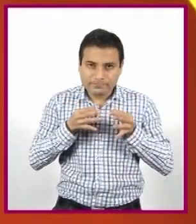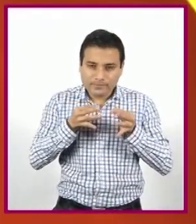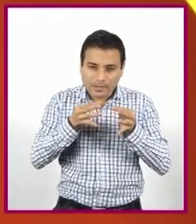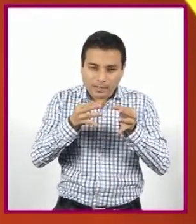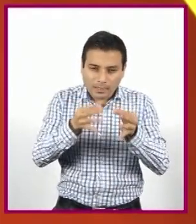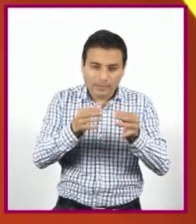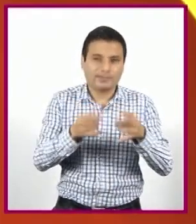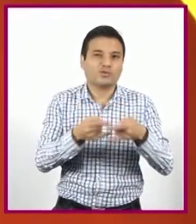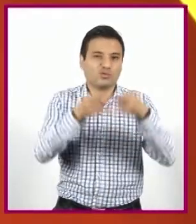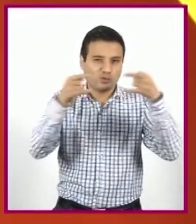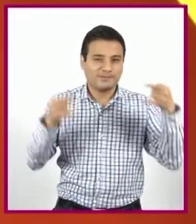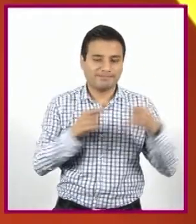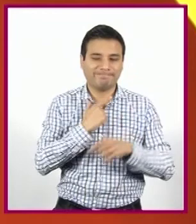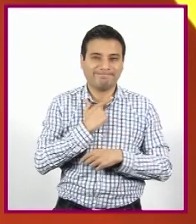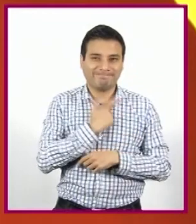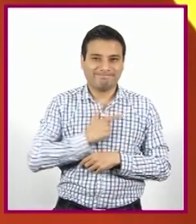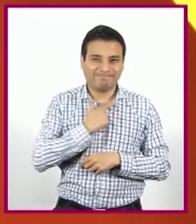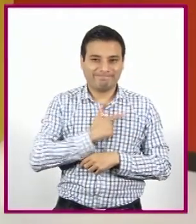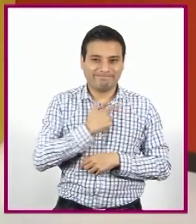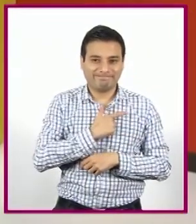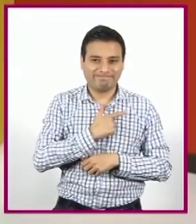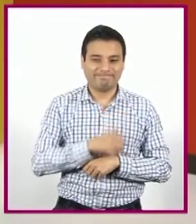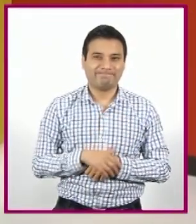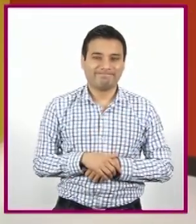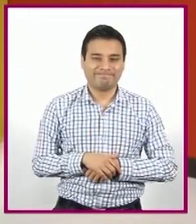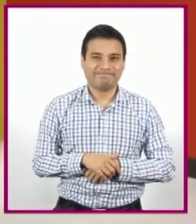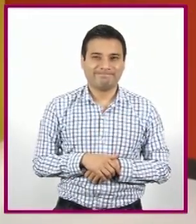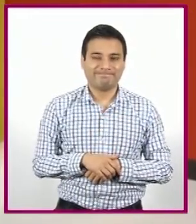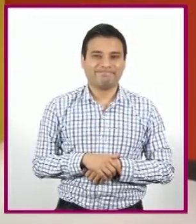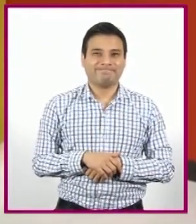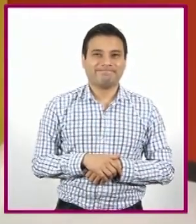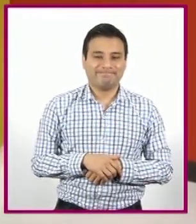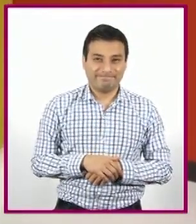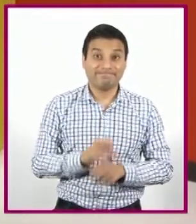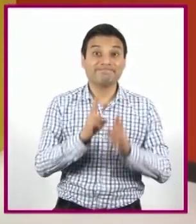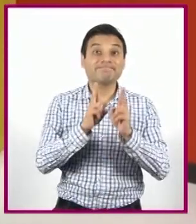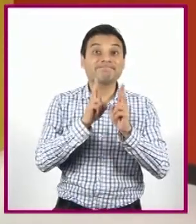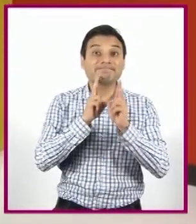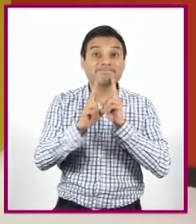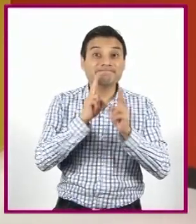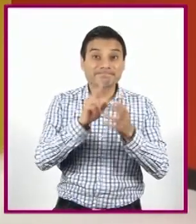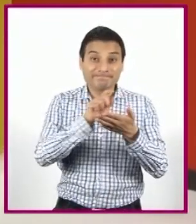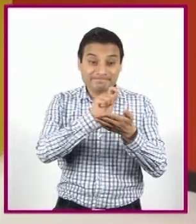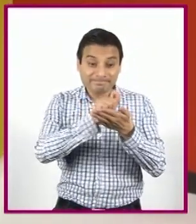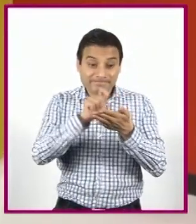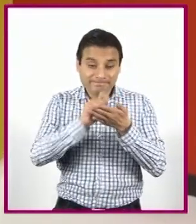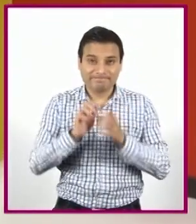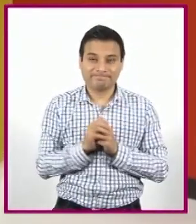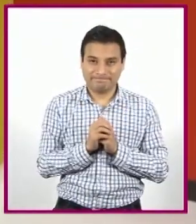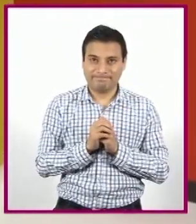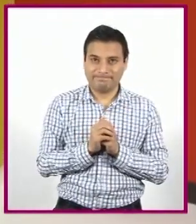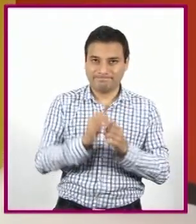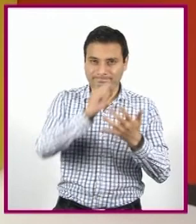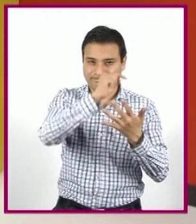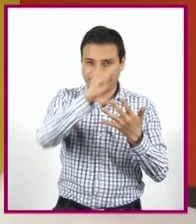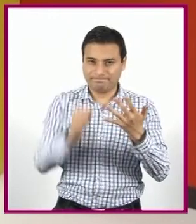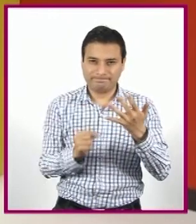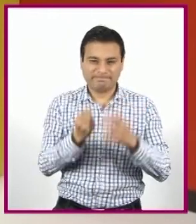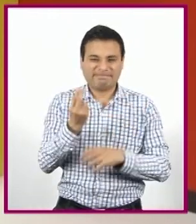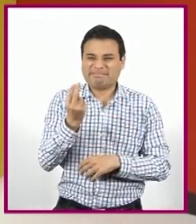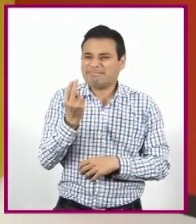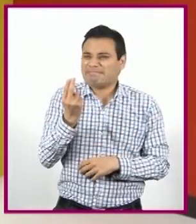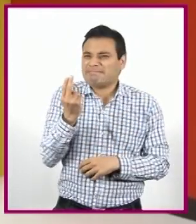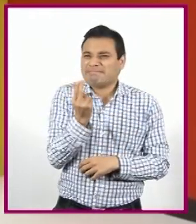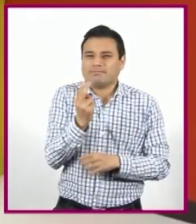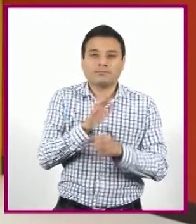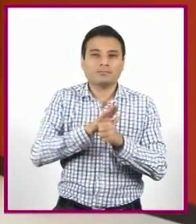las historias que ustedes cuentan. En un texto narrativo, algunos de los aspectos gráficos vinculados con